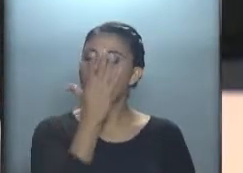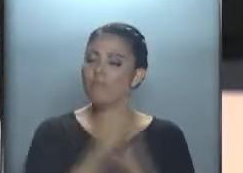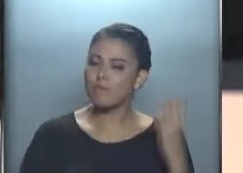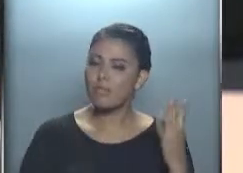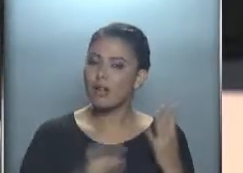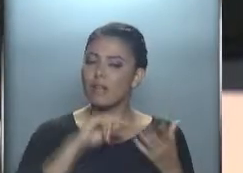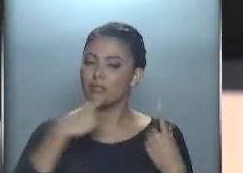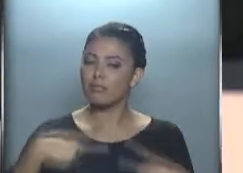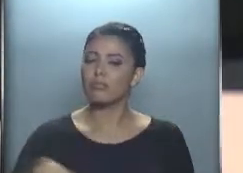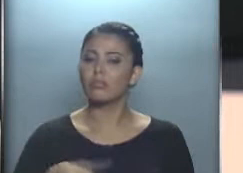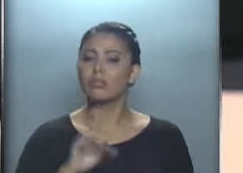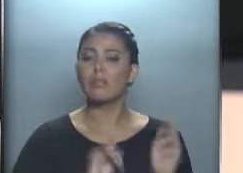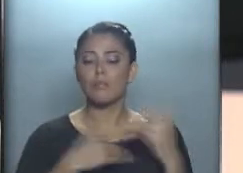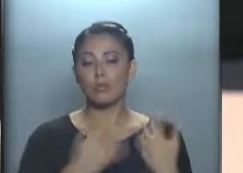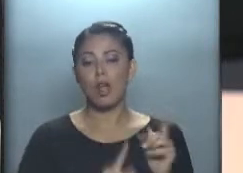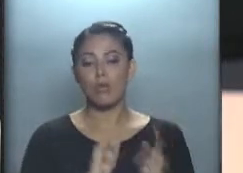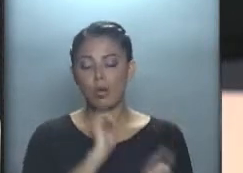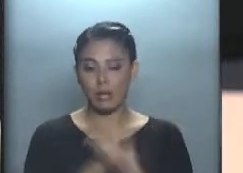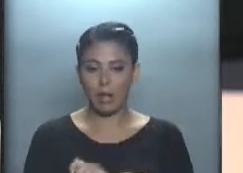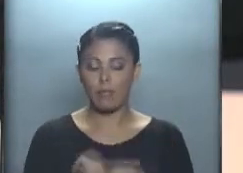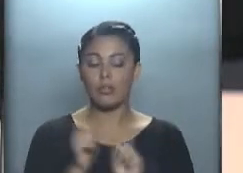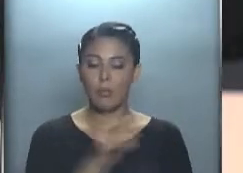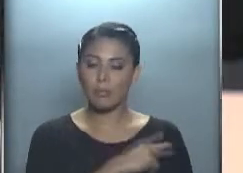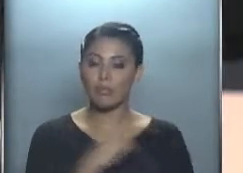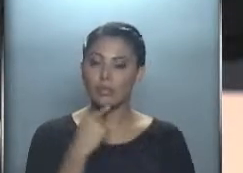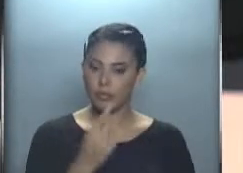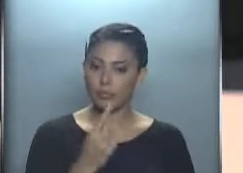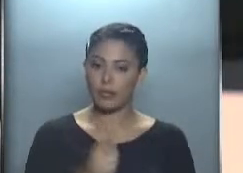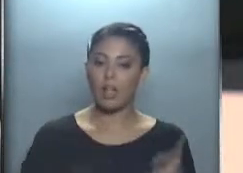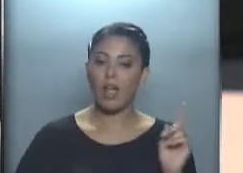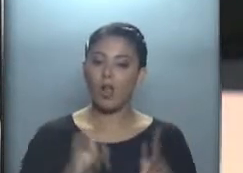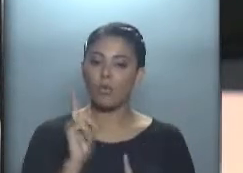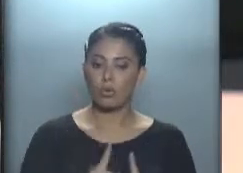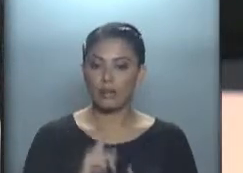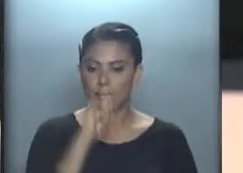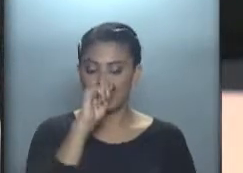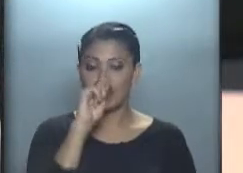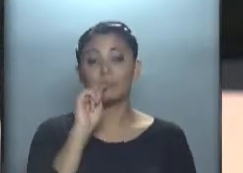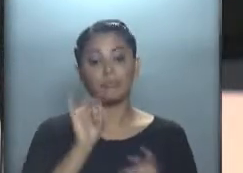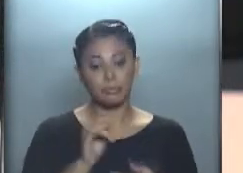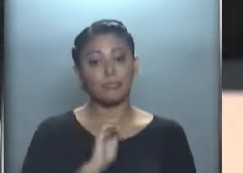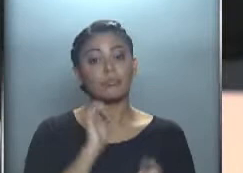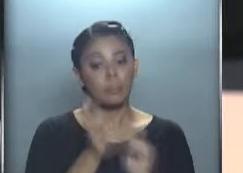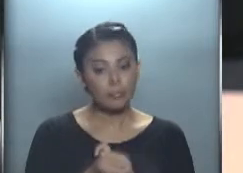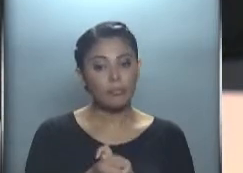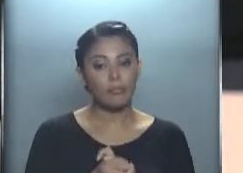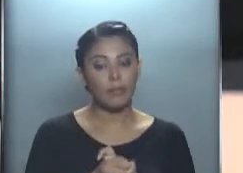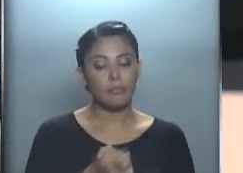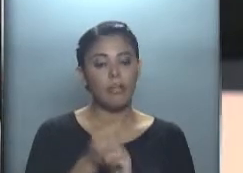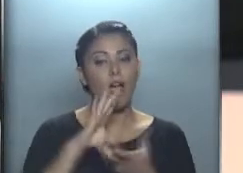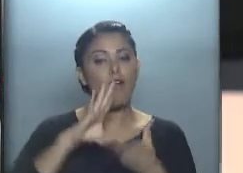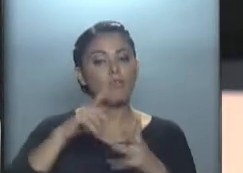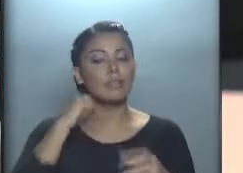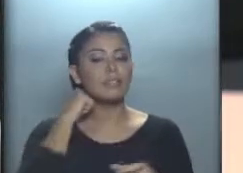introducir algunos cambios capitanes hizo referencia a algunas reformas que se están haciendo un cambio de paradigma